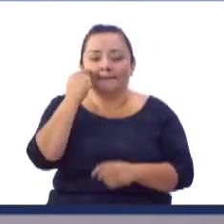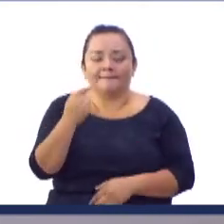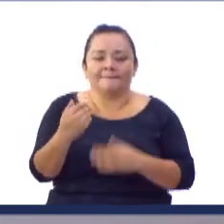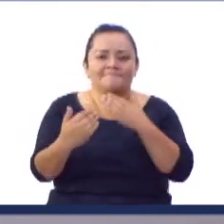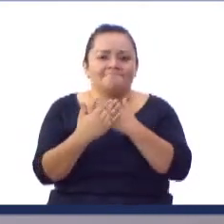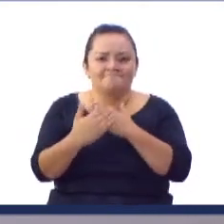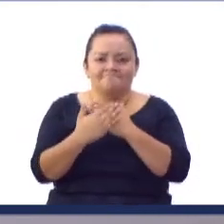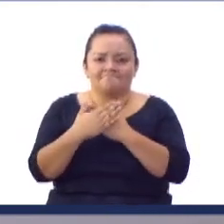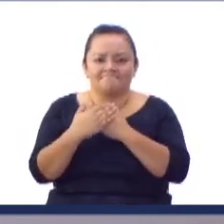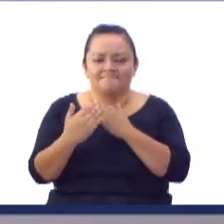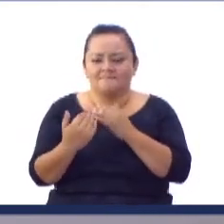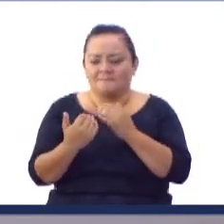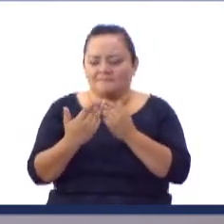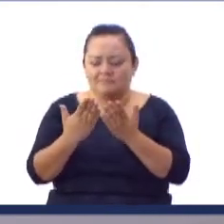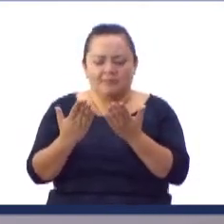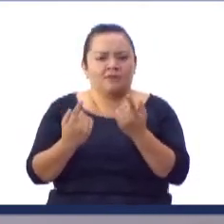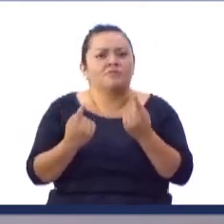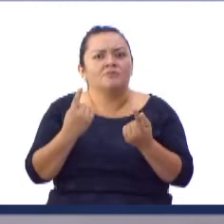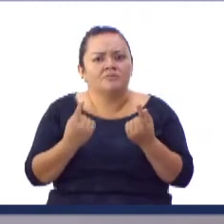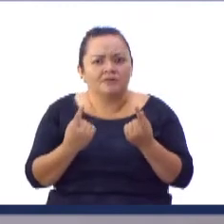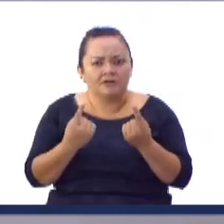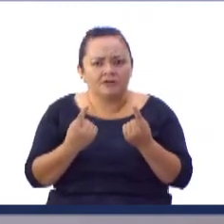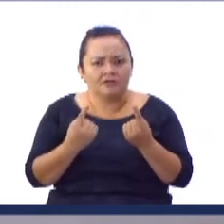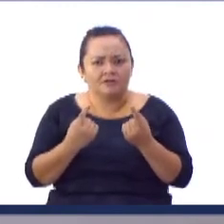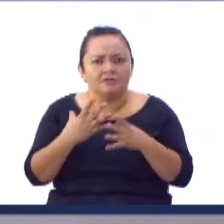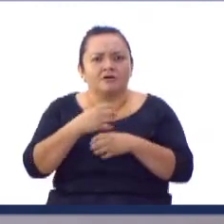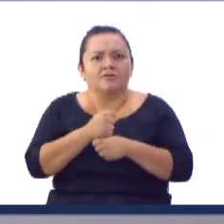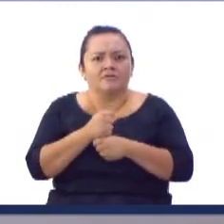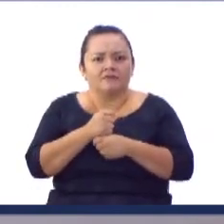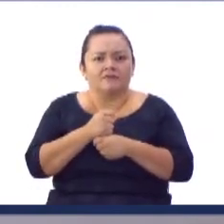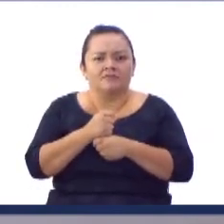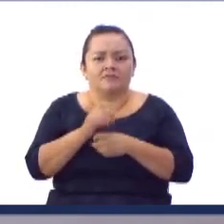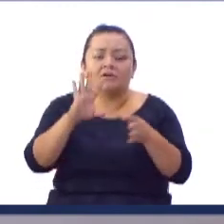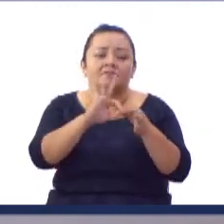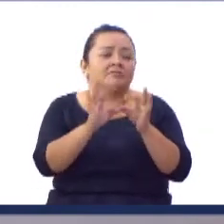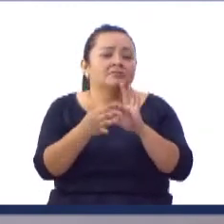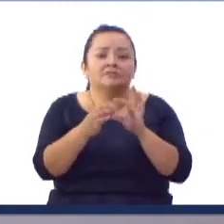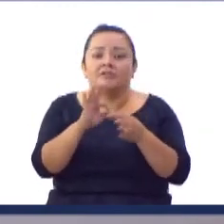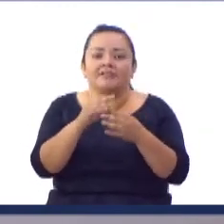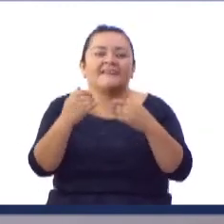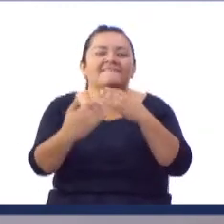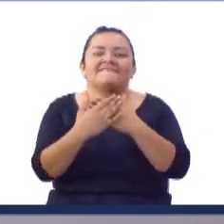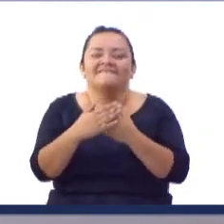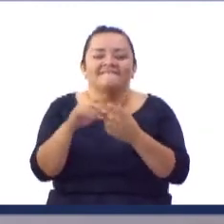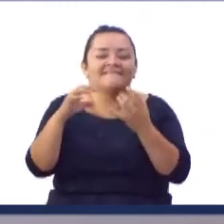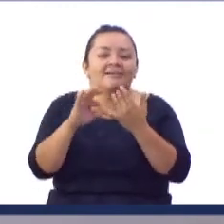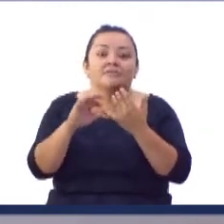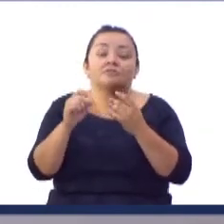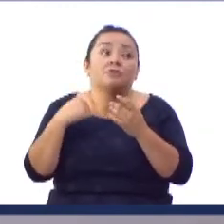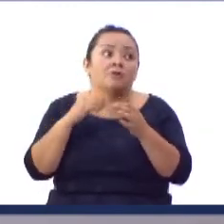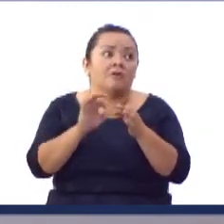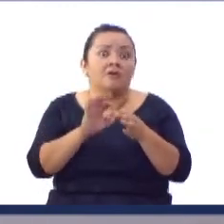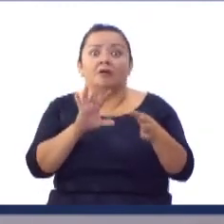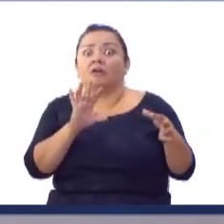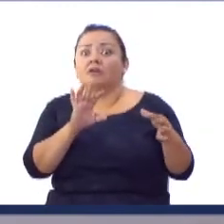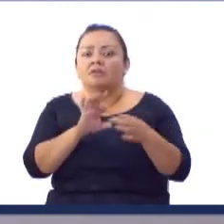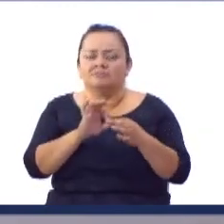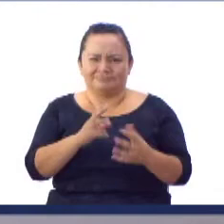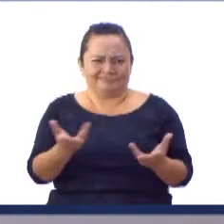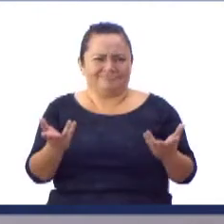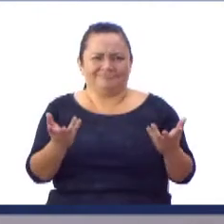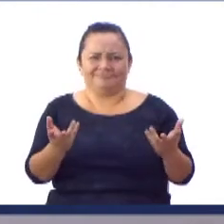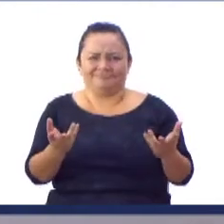que de twitter al twitter es que me mandaron una cadena de esas cadenas que dice que no hay que romperlas porque si no morir